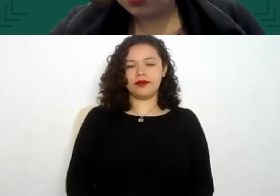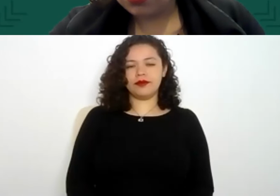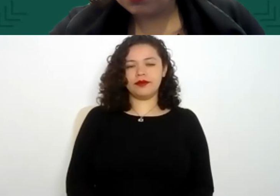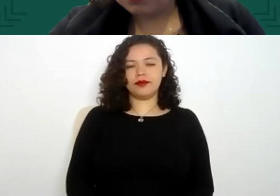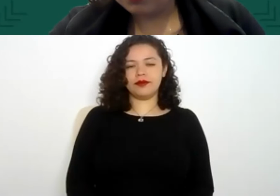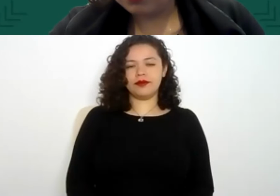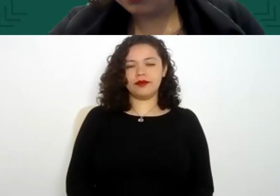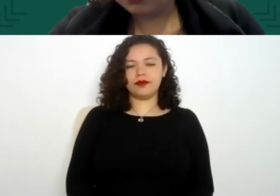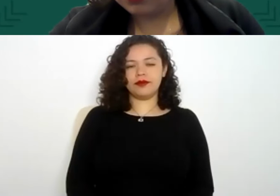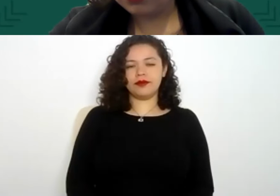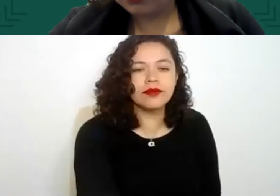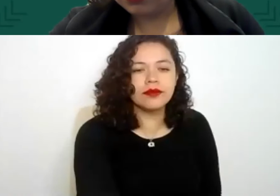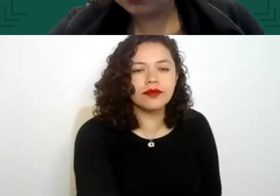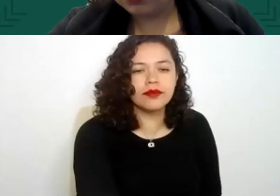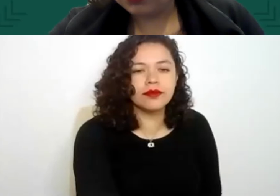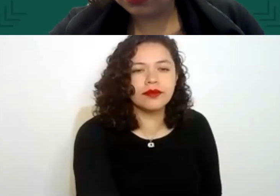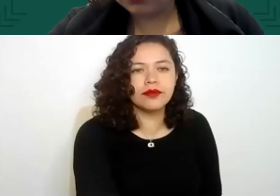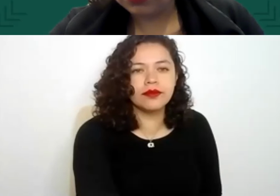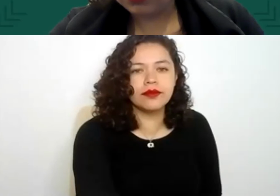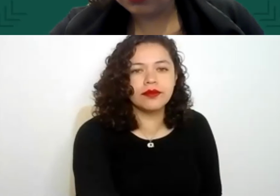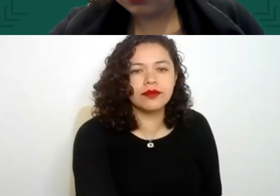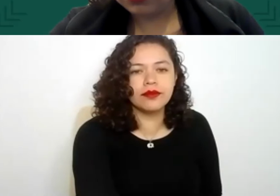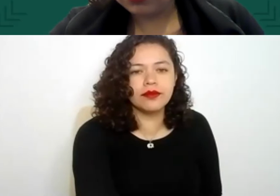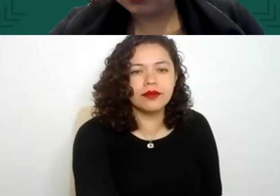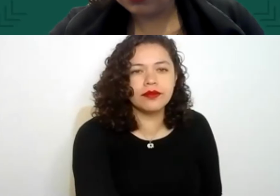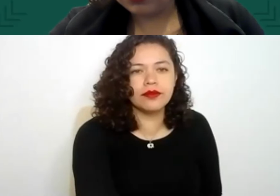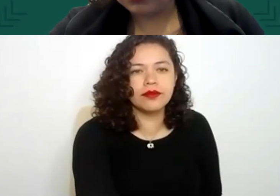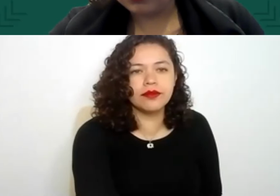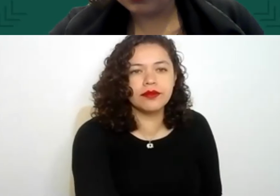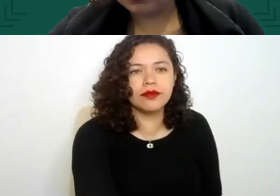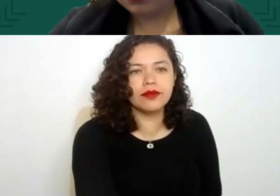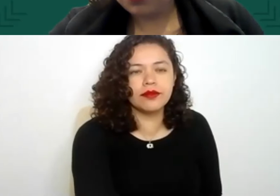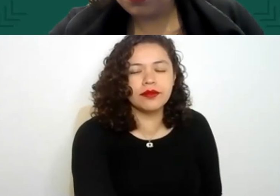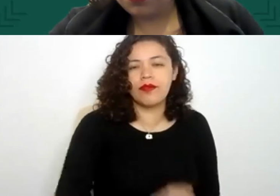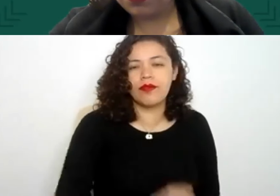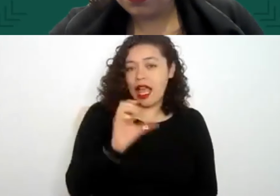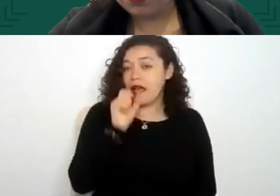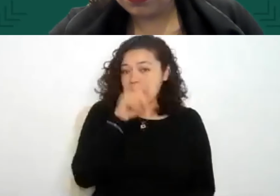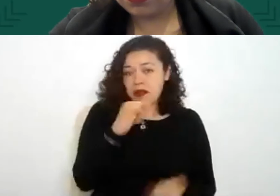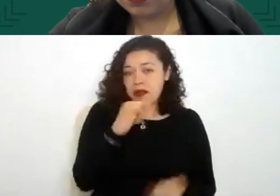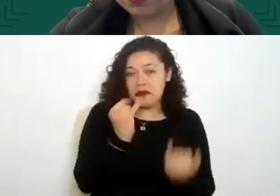Es punto social, tal cual, o sea, comunal punto social.